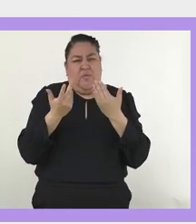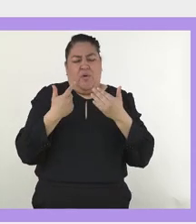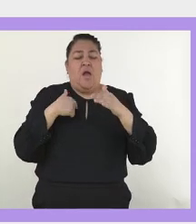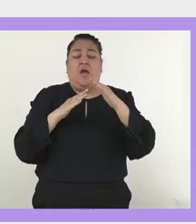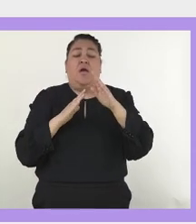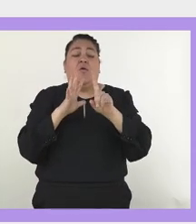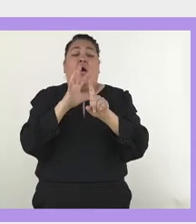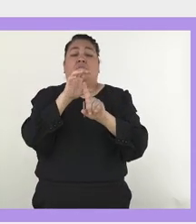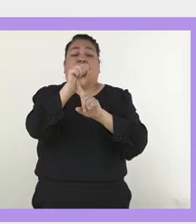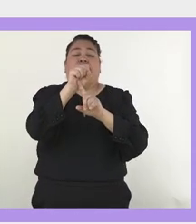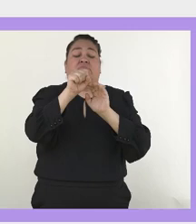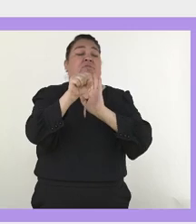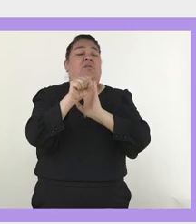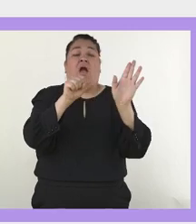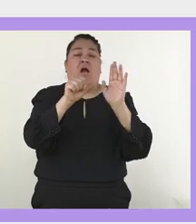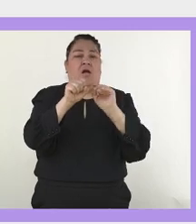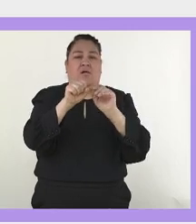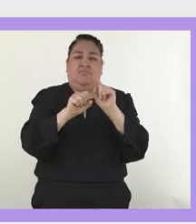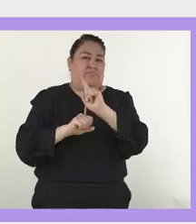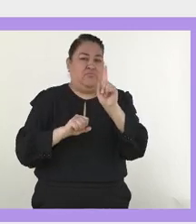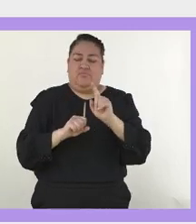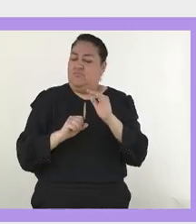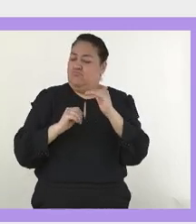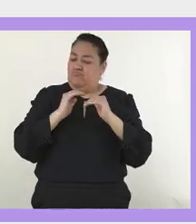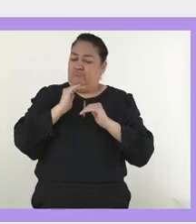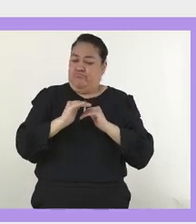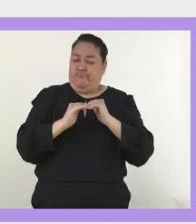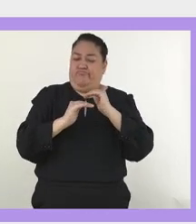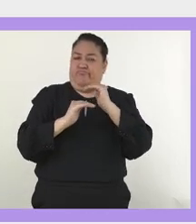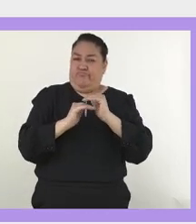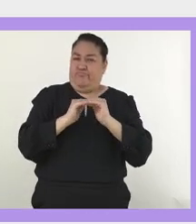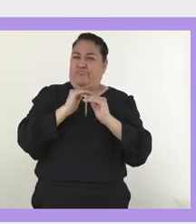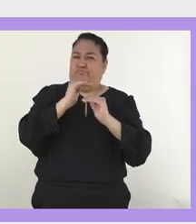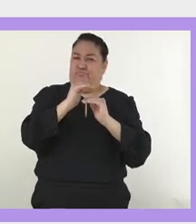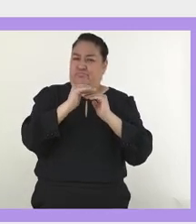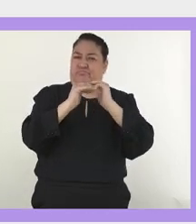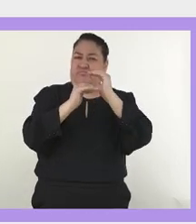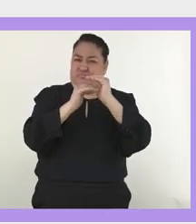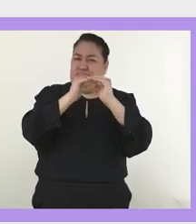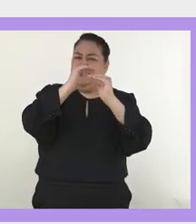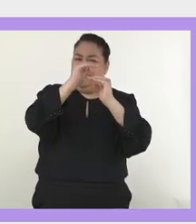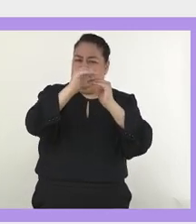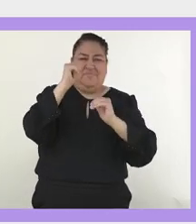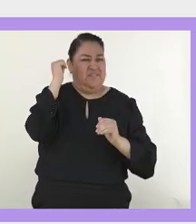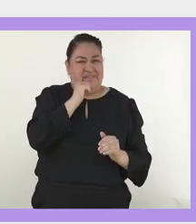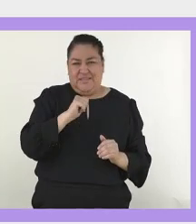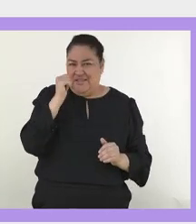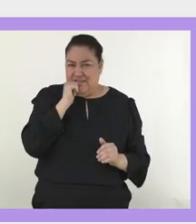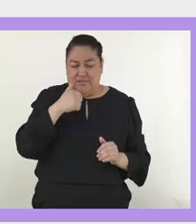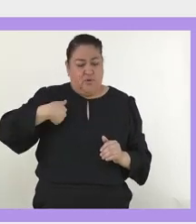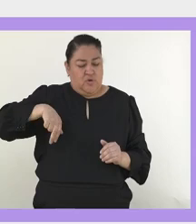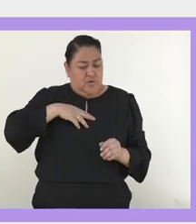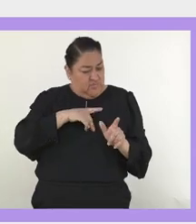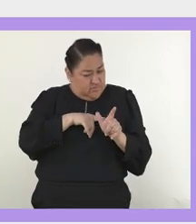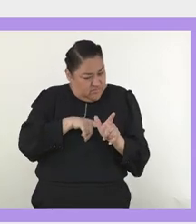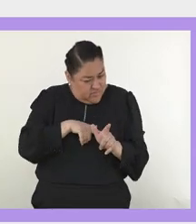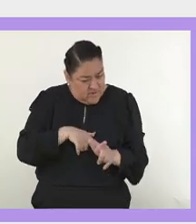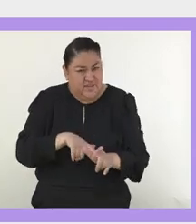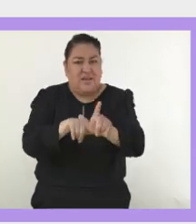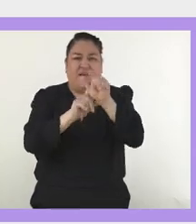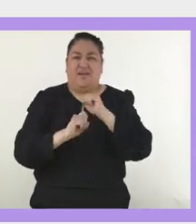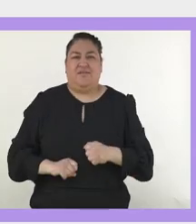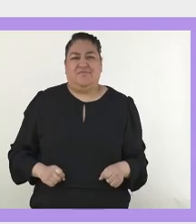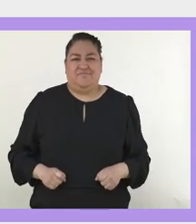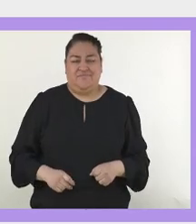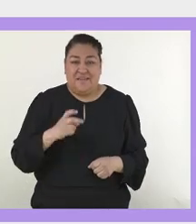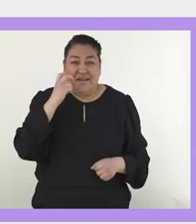que llegar aquí y después vemos Hay que seguir avanzando y para eso hay que llegar con esa mentalidad de decir aquí estoy y no vamos a parar sin duda